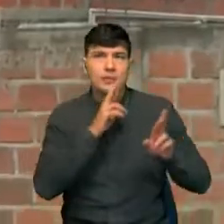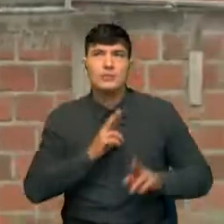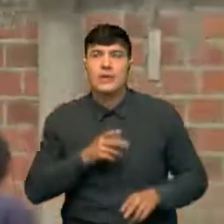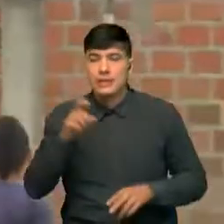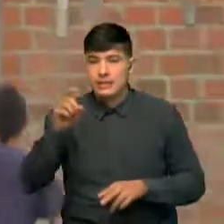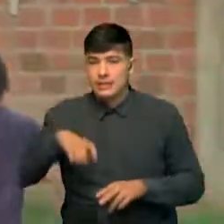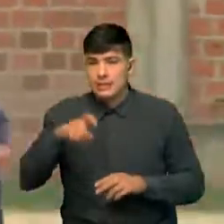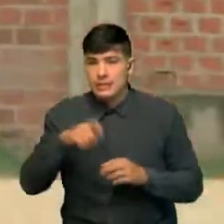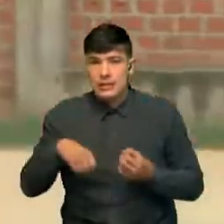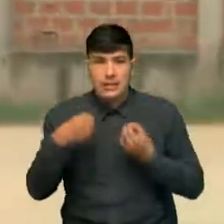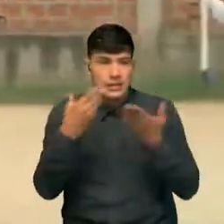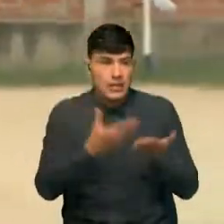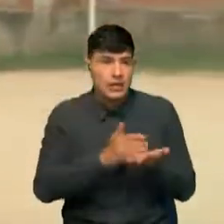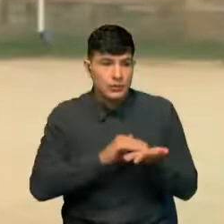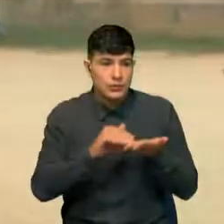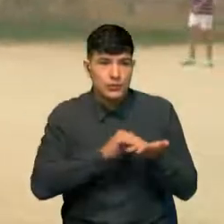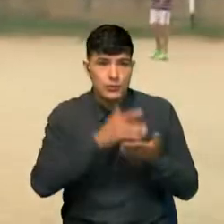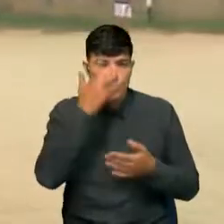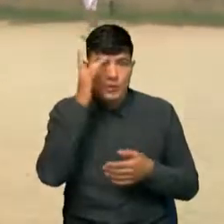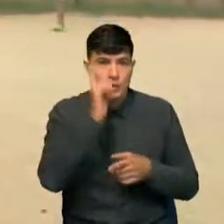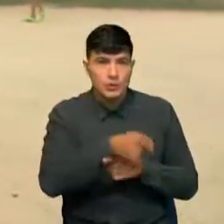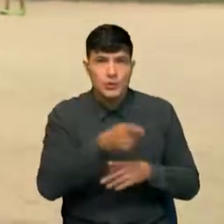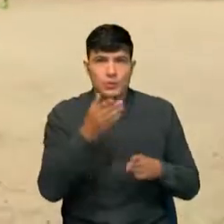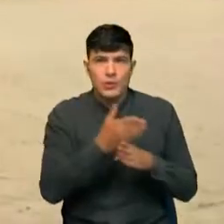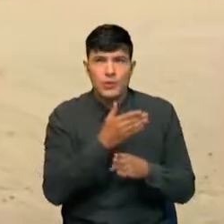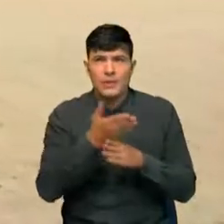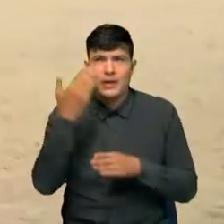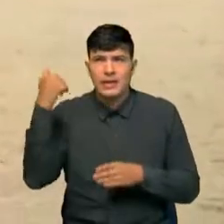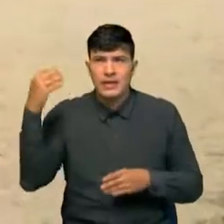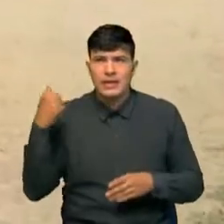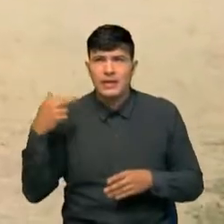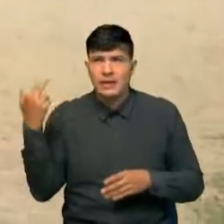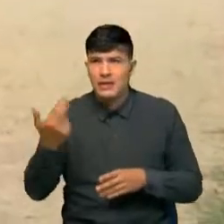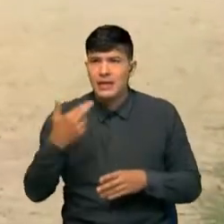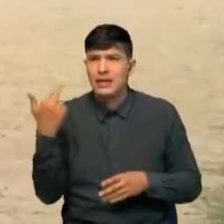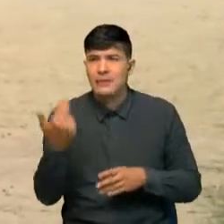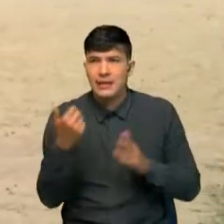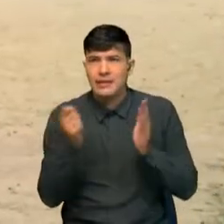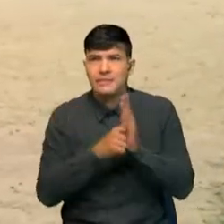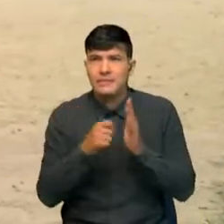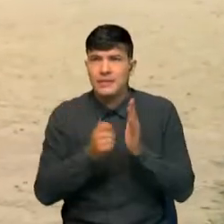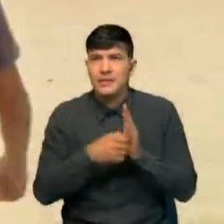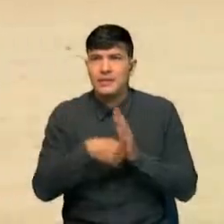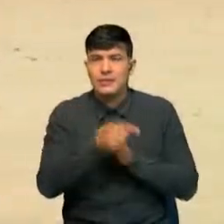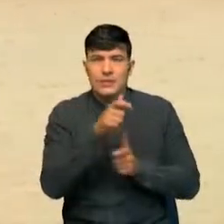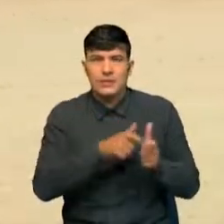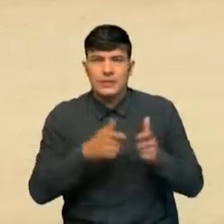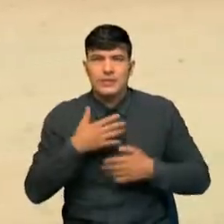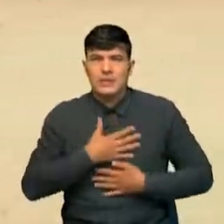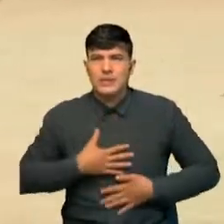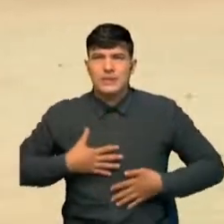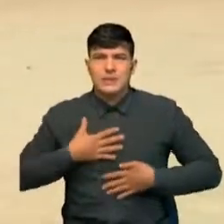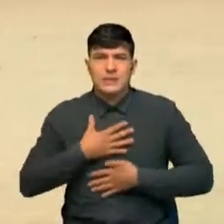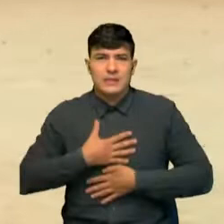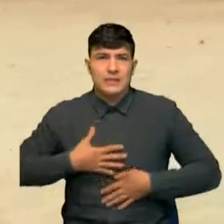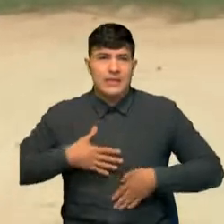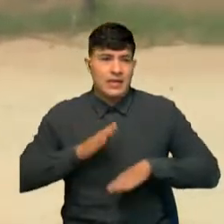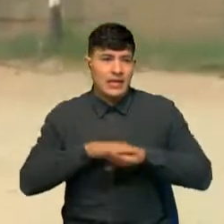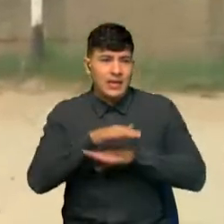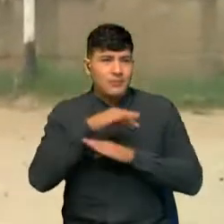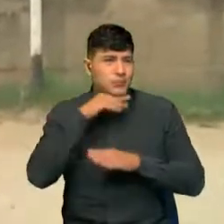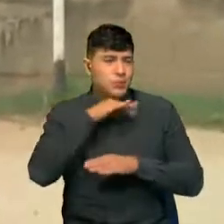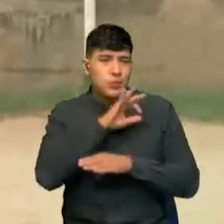den solución, pues por este inconveniente han tenido en repetidas ocasiones disgustos con vecinos, lo que ha llevado a insultos